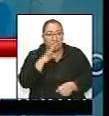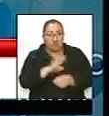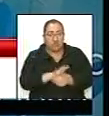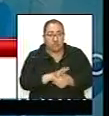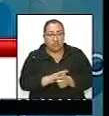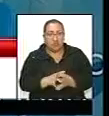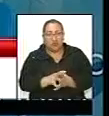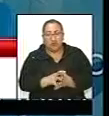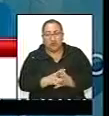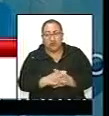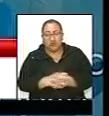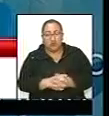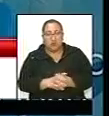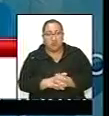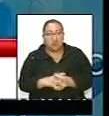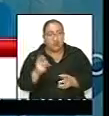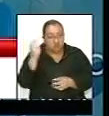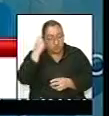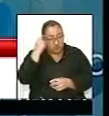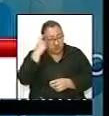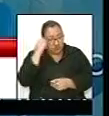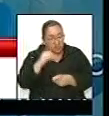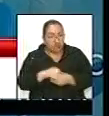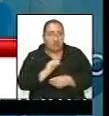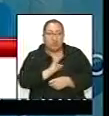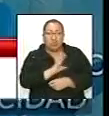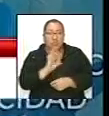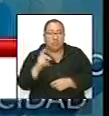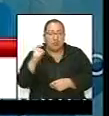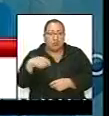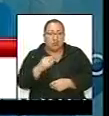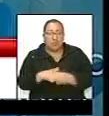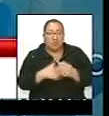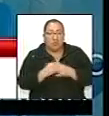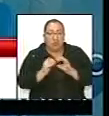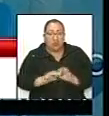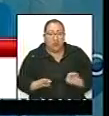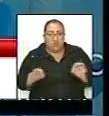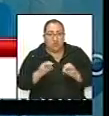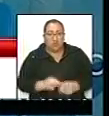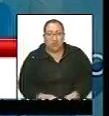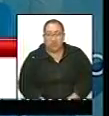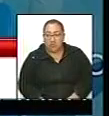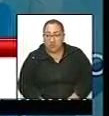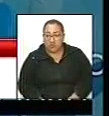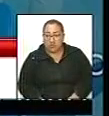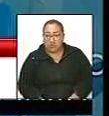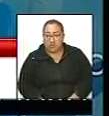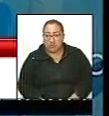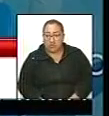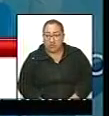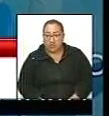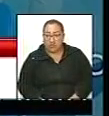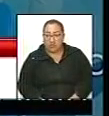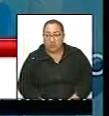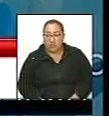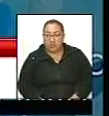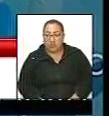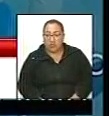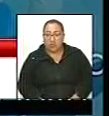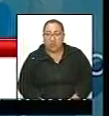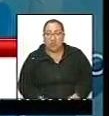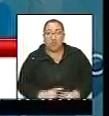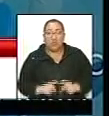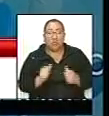compromiso de pensar en sus necesidades, en sus prioridades, pero sobre todo en su